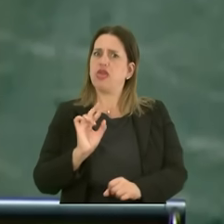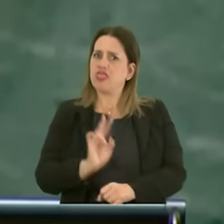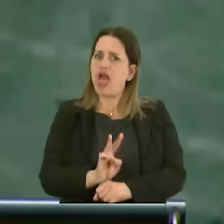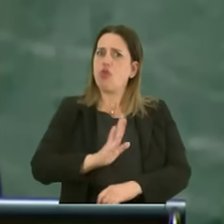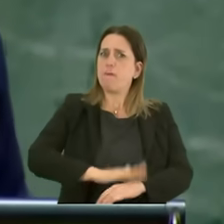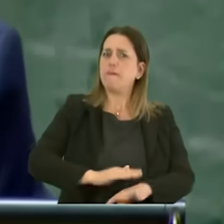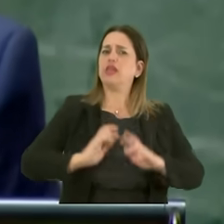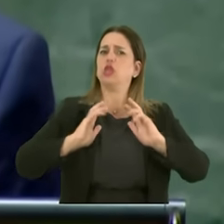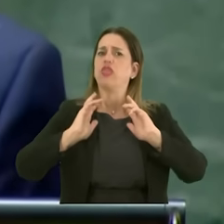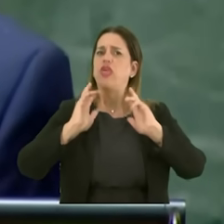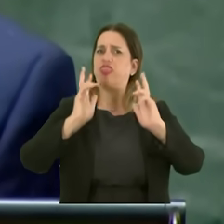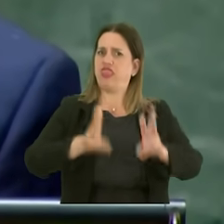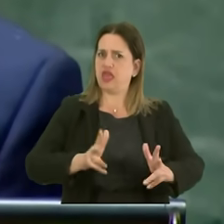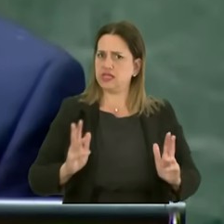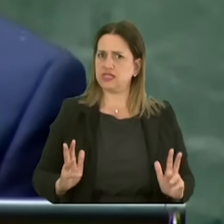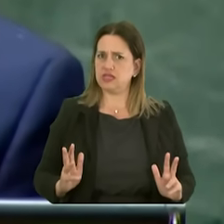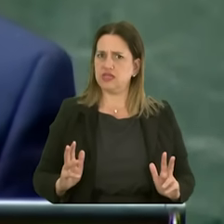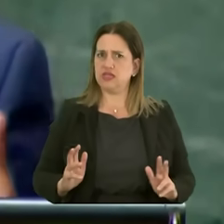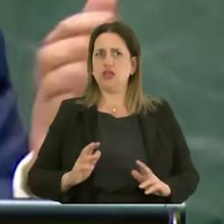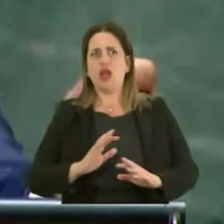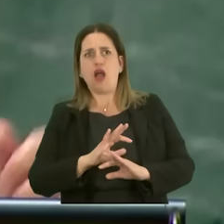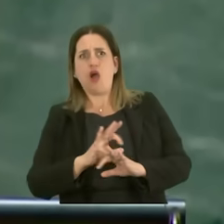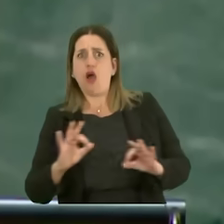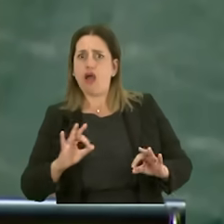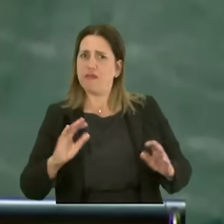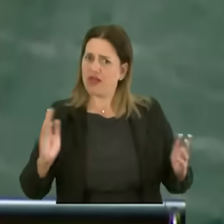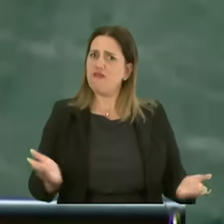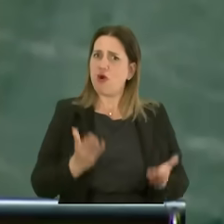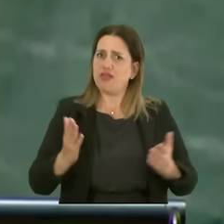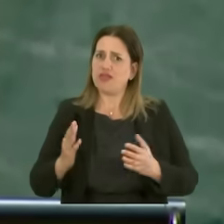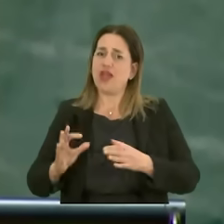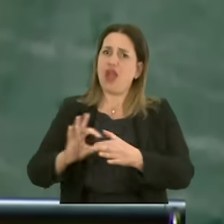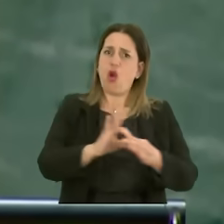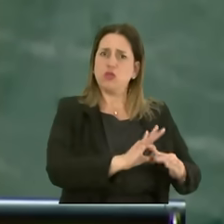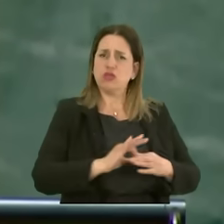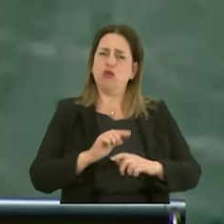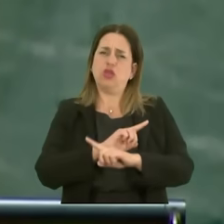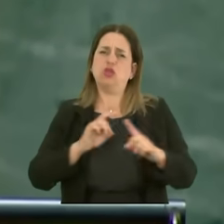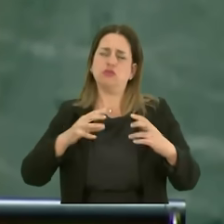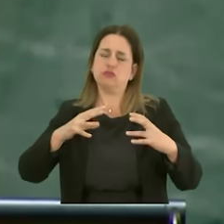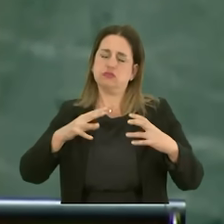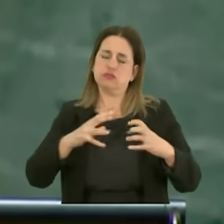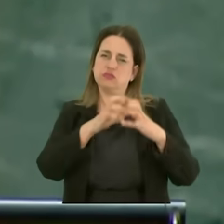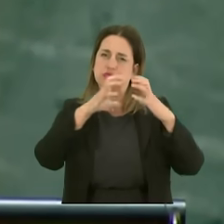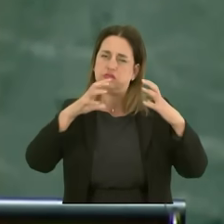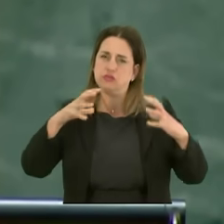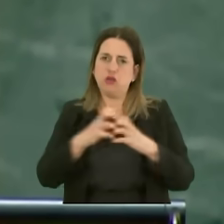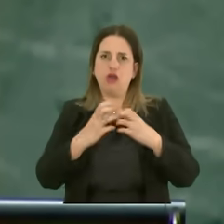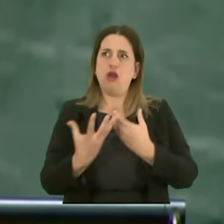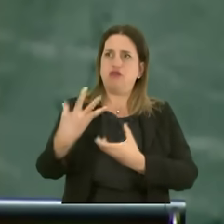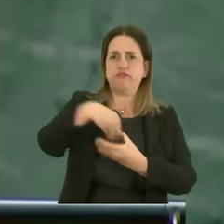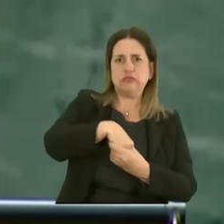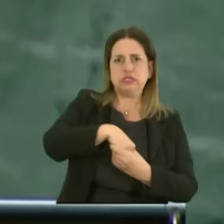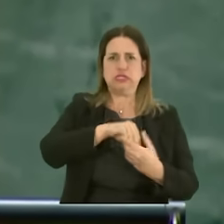Al momento de poder estimular la unidad y no la desunión interna ni entre las